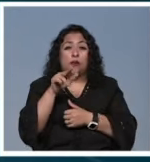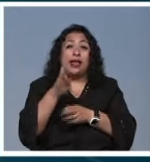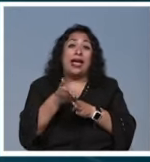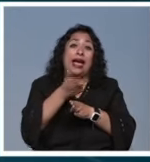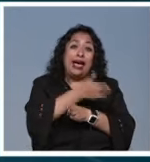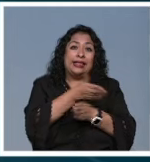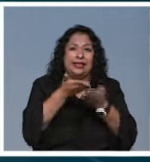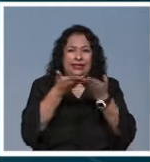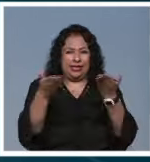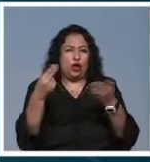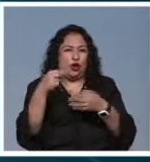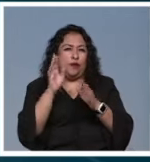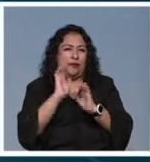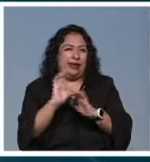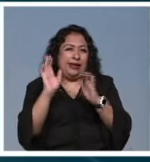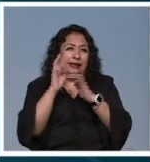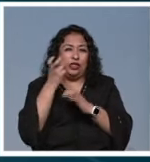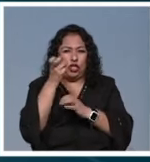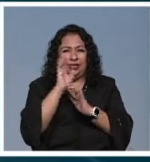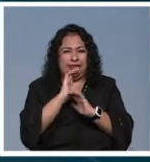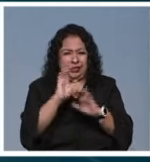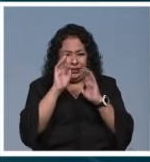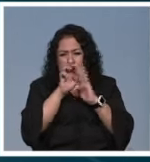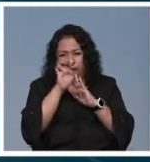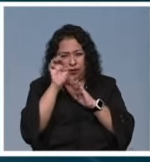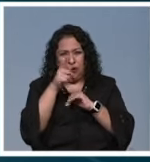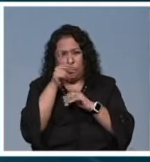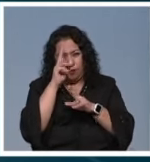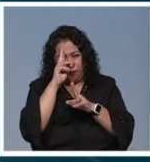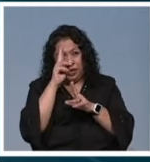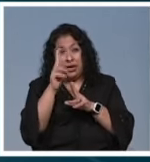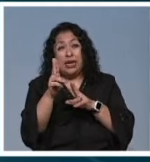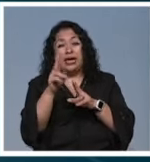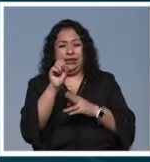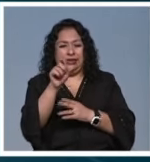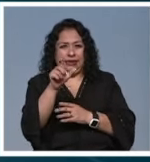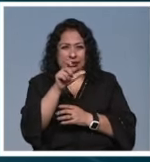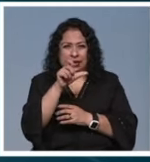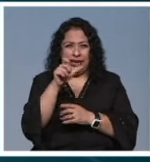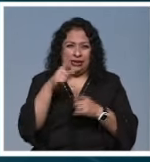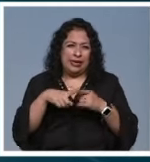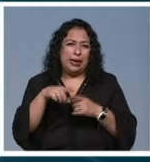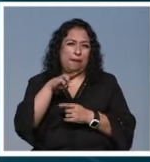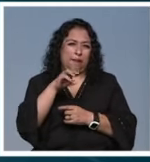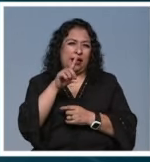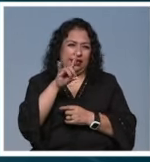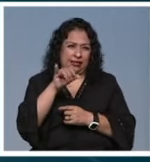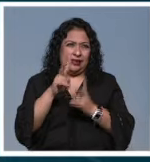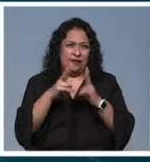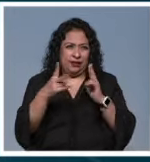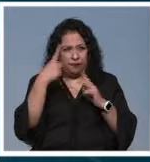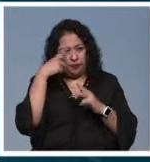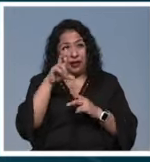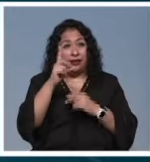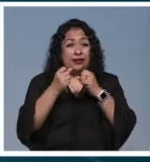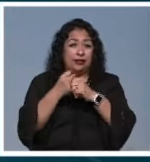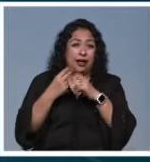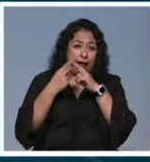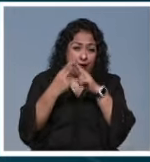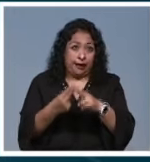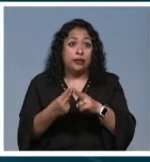Ahora. Ese sencillo, por ejemplo, es un homenaje que Sax le hace a Maldita Vecindad para sus 30